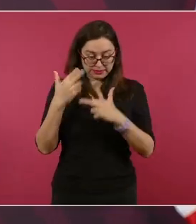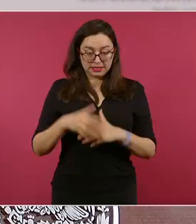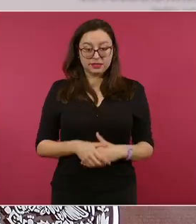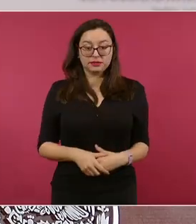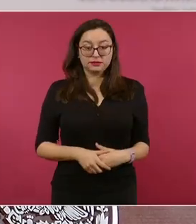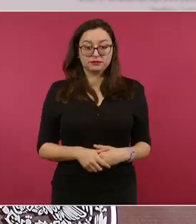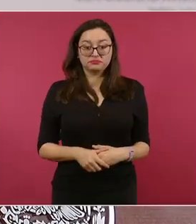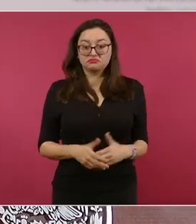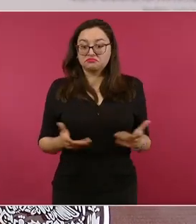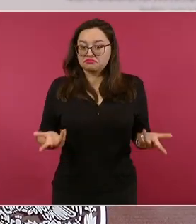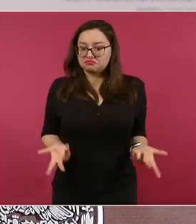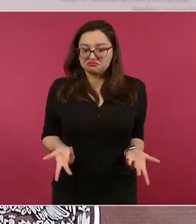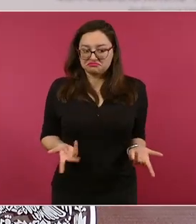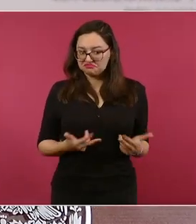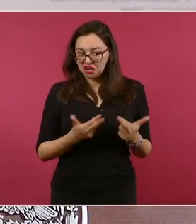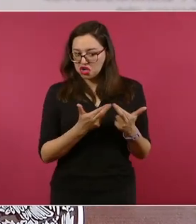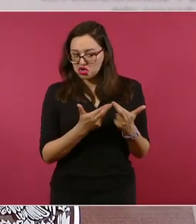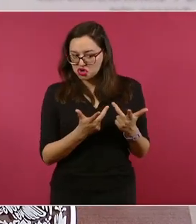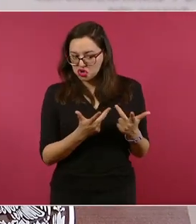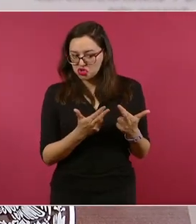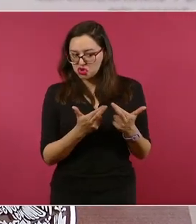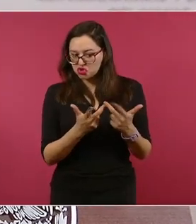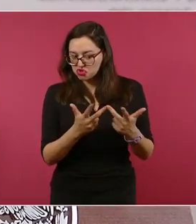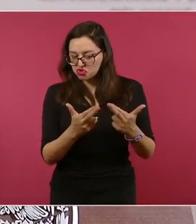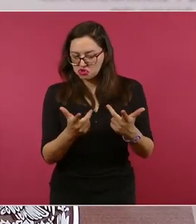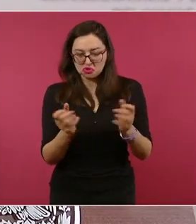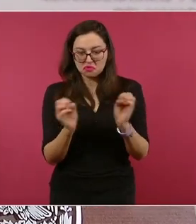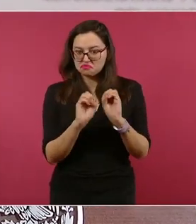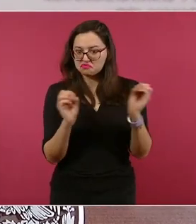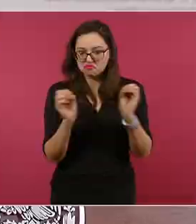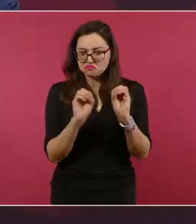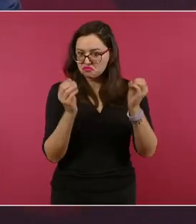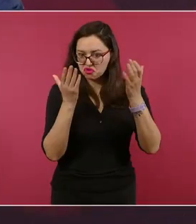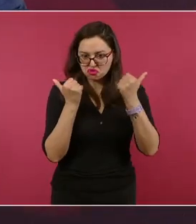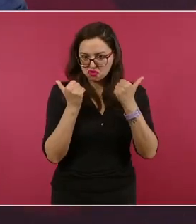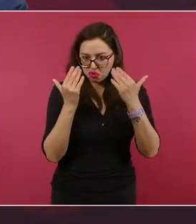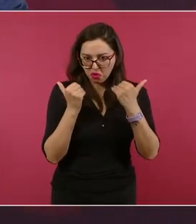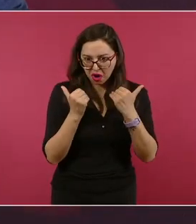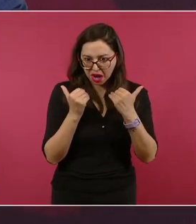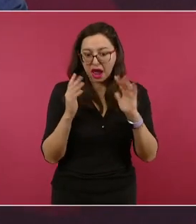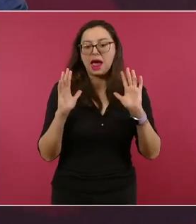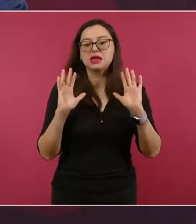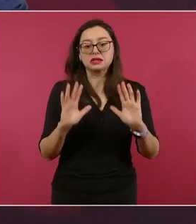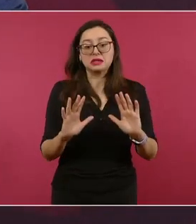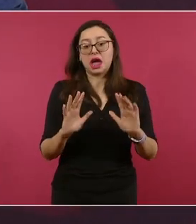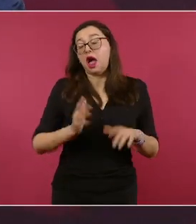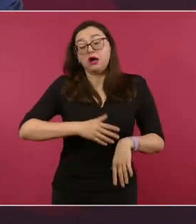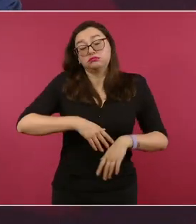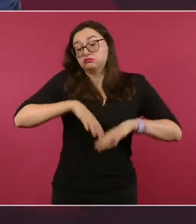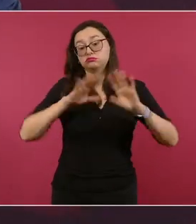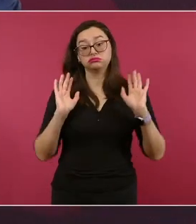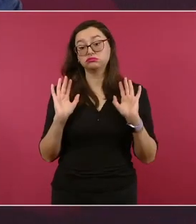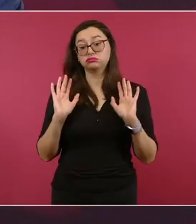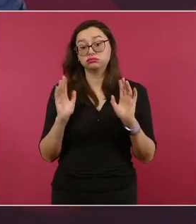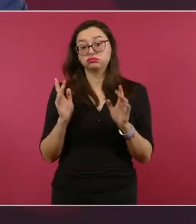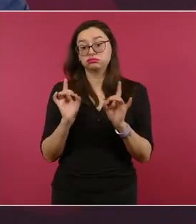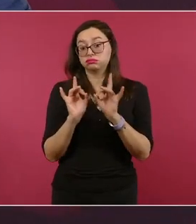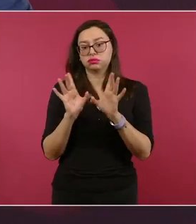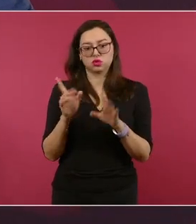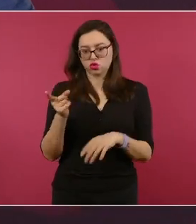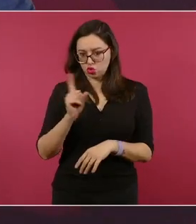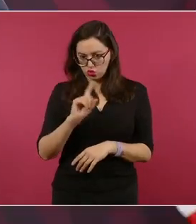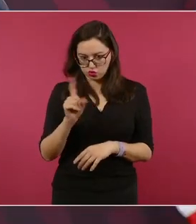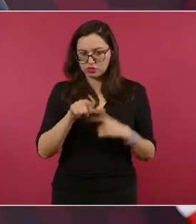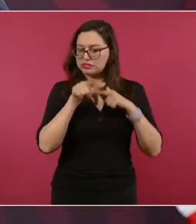No se ha encontrado nada hasta ahora. Eso no significa que se descarta, ¿no?, el que pueda haber